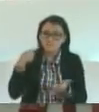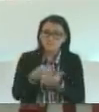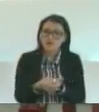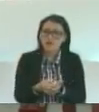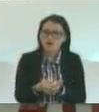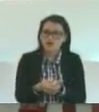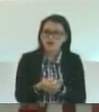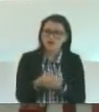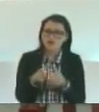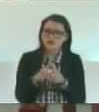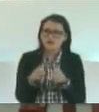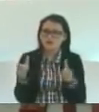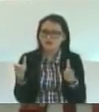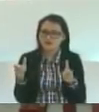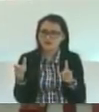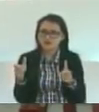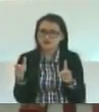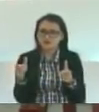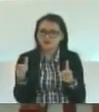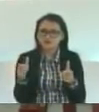Pagan el billete físico.